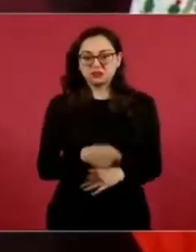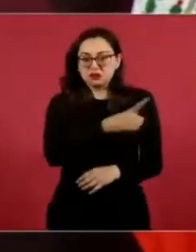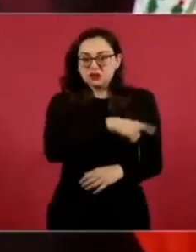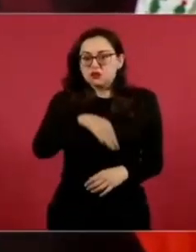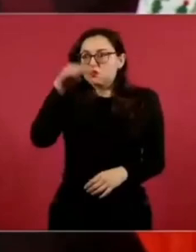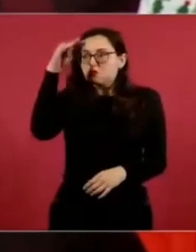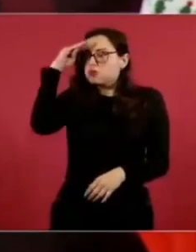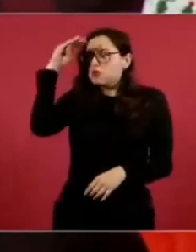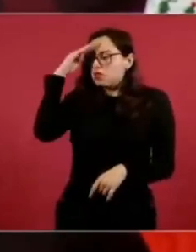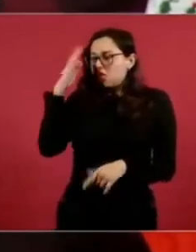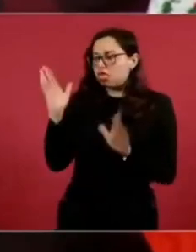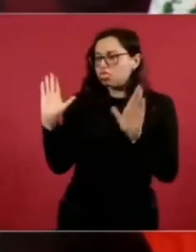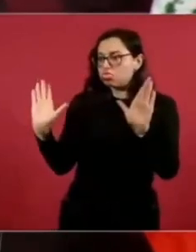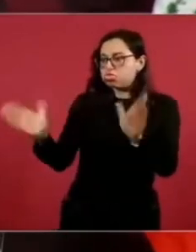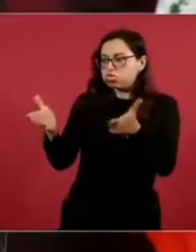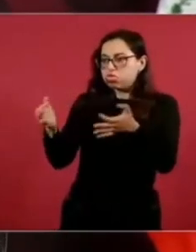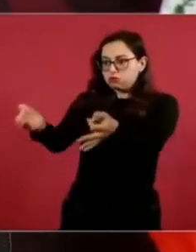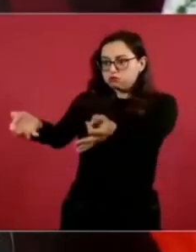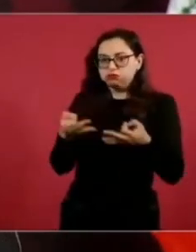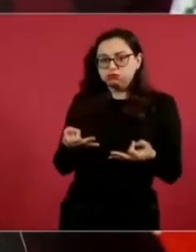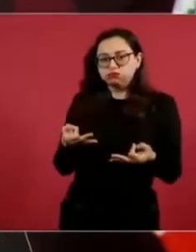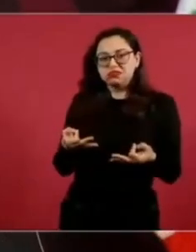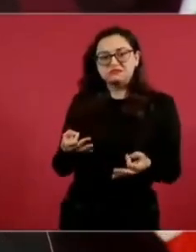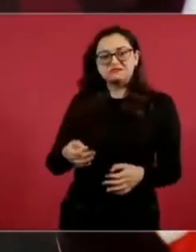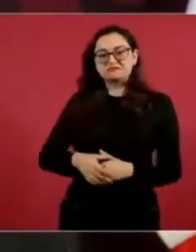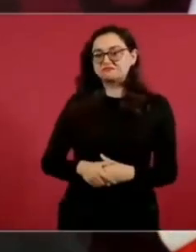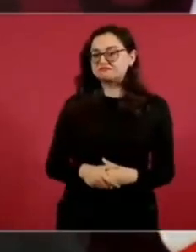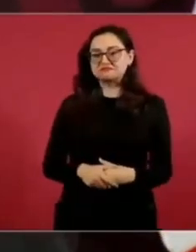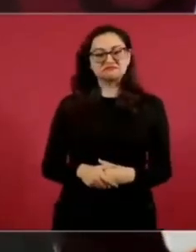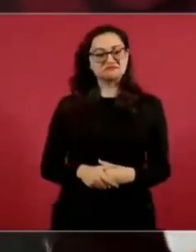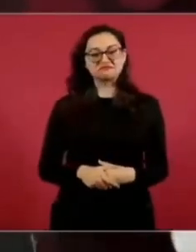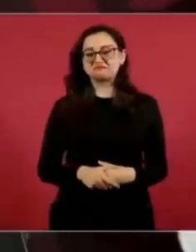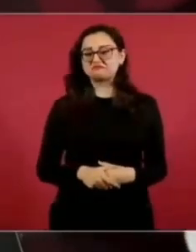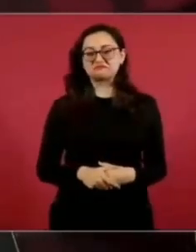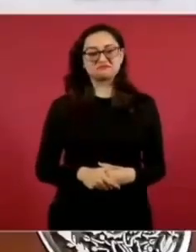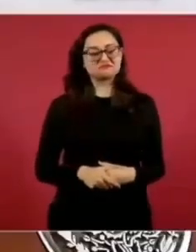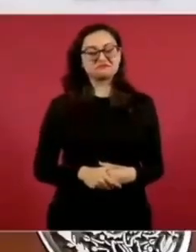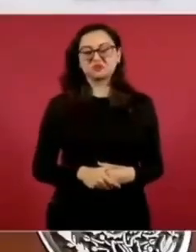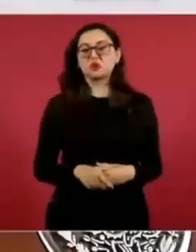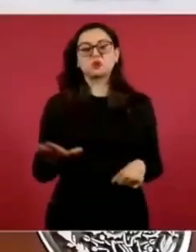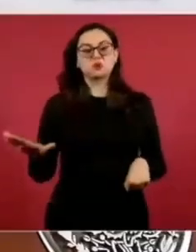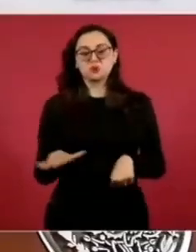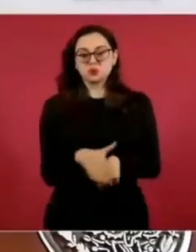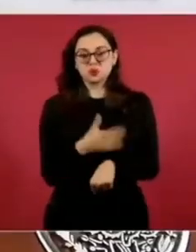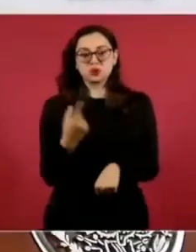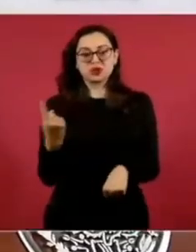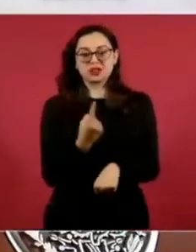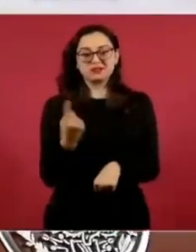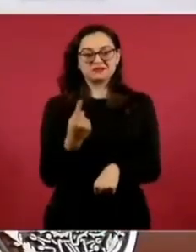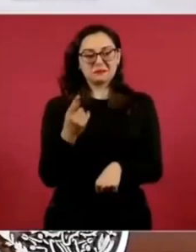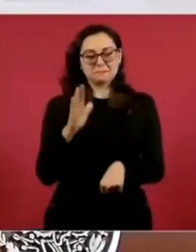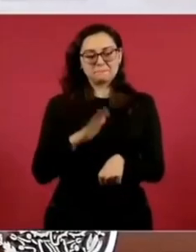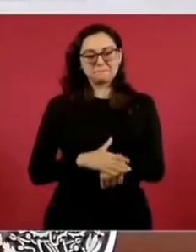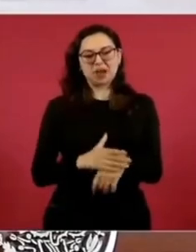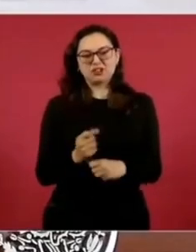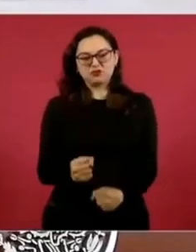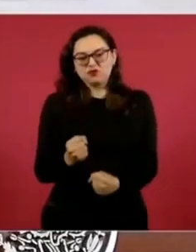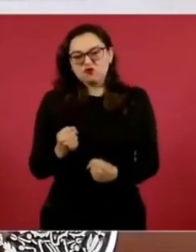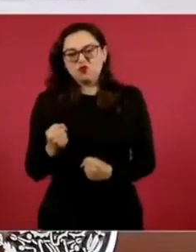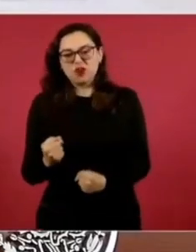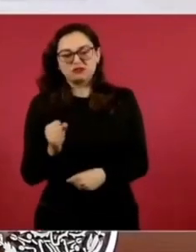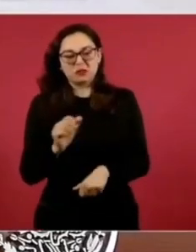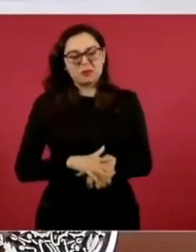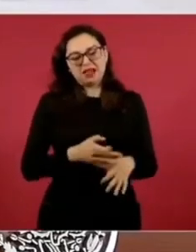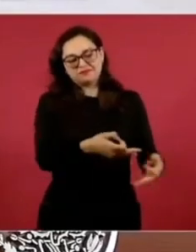pensaba porque es muy fuerte nuestra